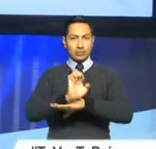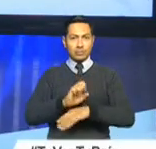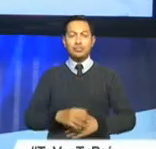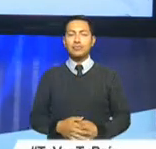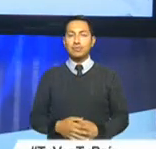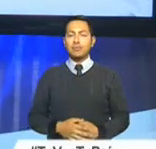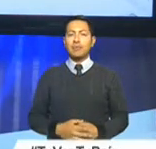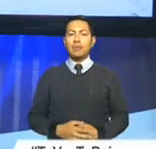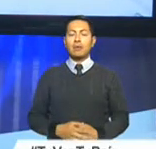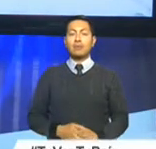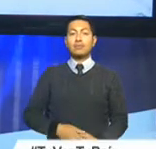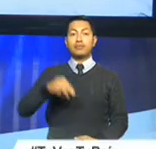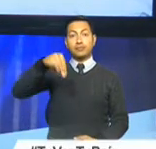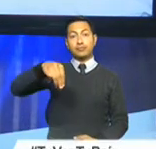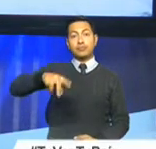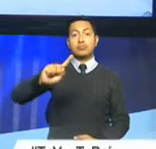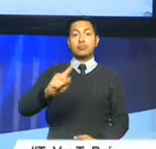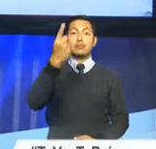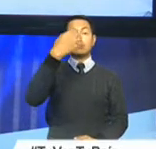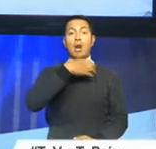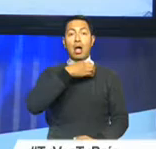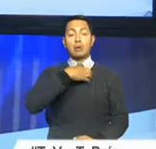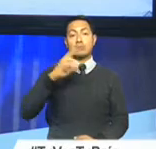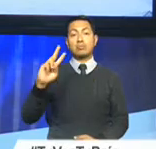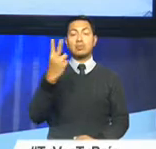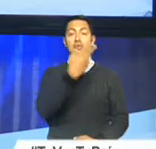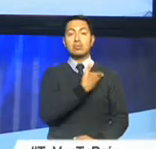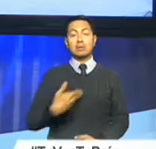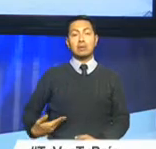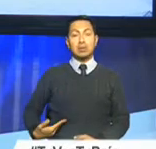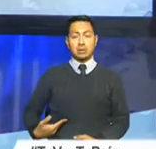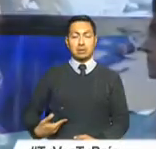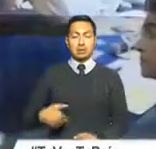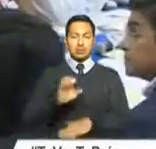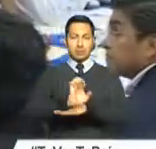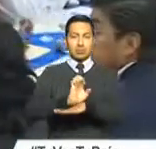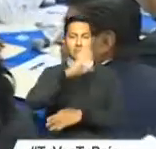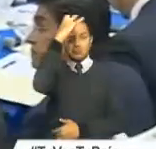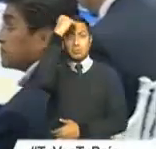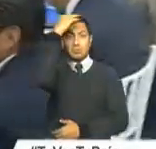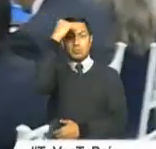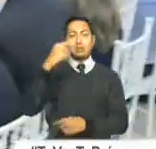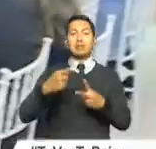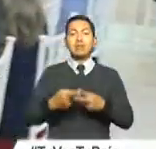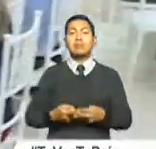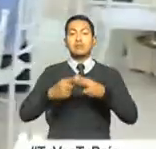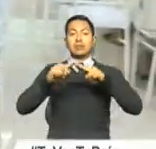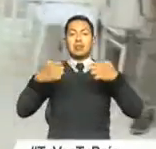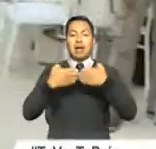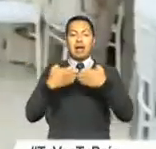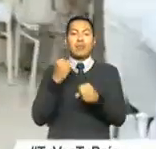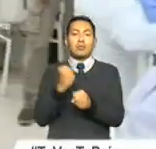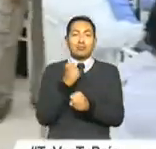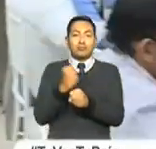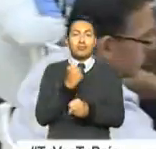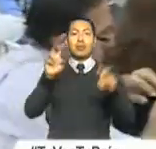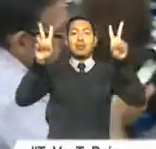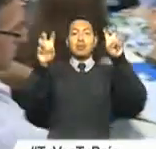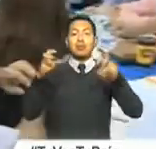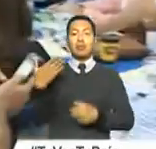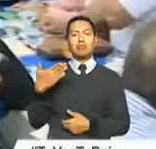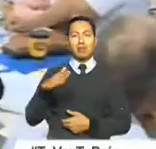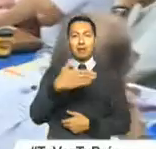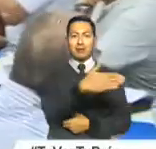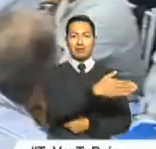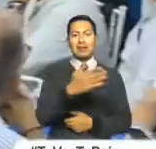Este martes 1 de agosto, el vicepresidente de la República, Jorge Glass Espinel, instaló la Mesa Sectorial de Pesca, que es parte del Consejo